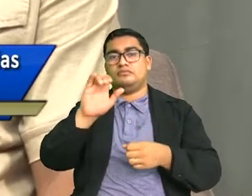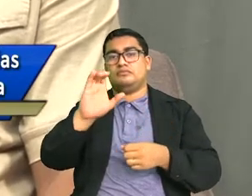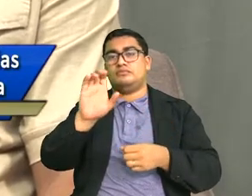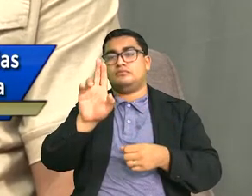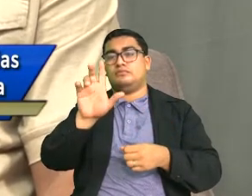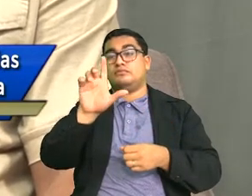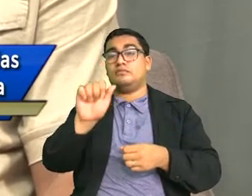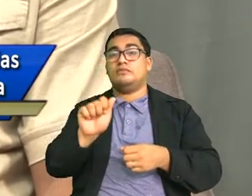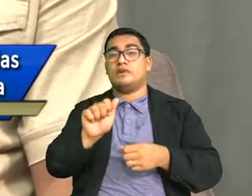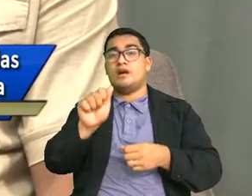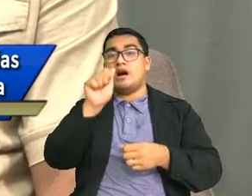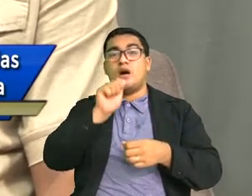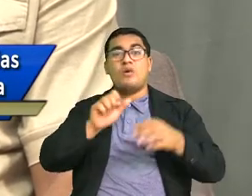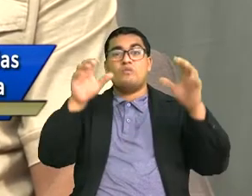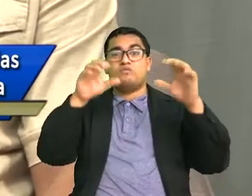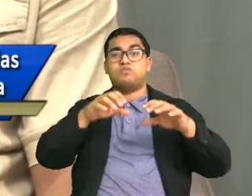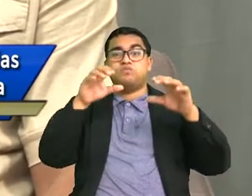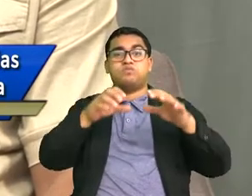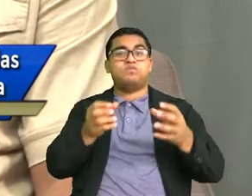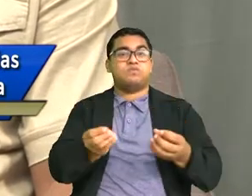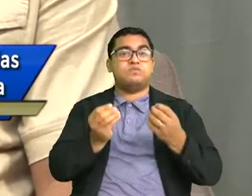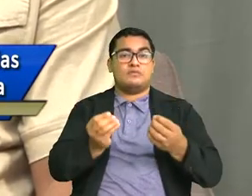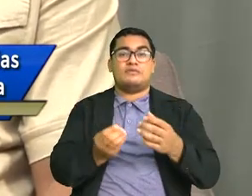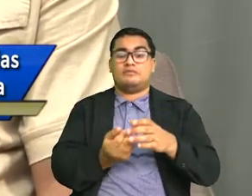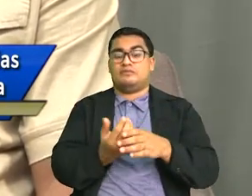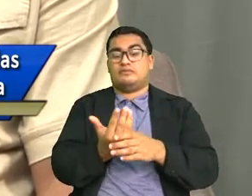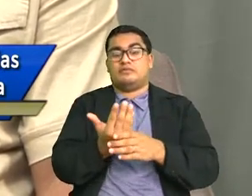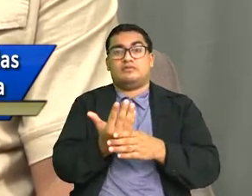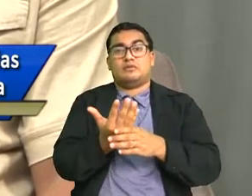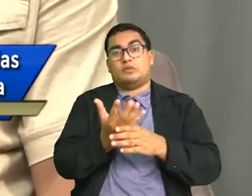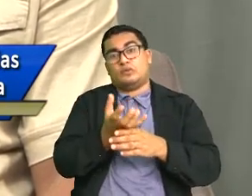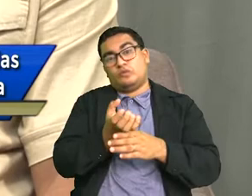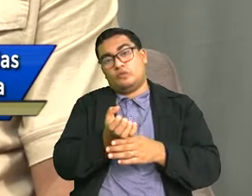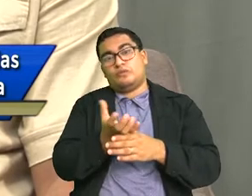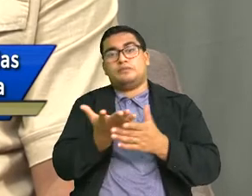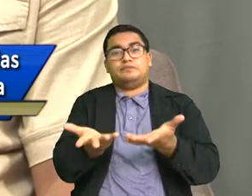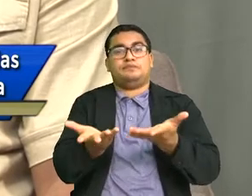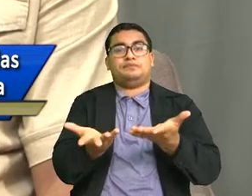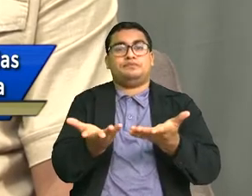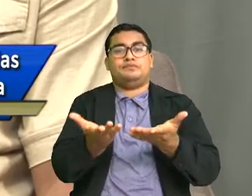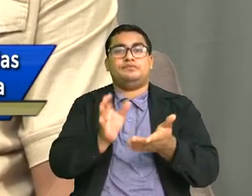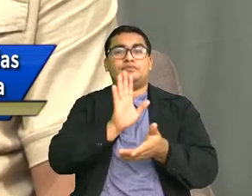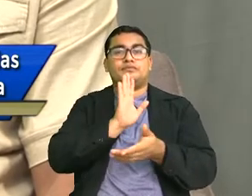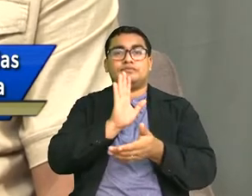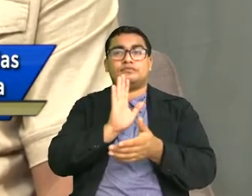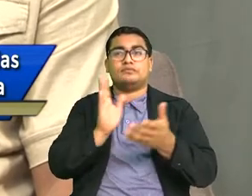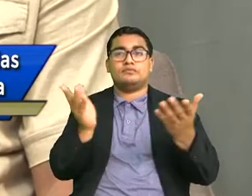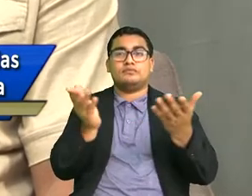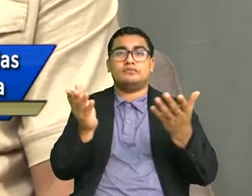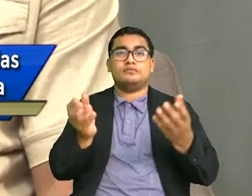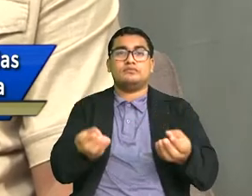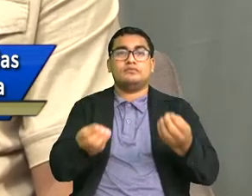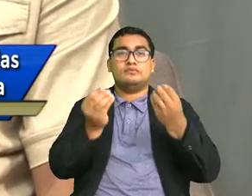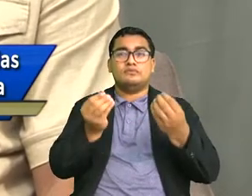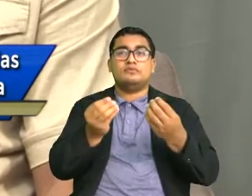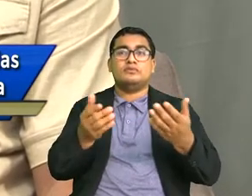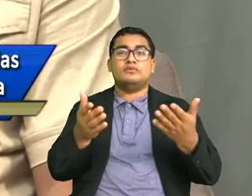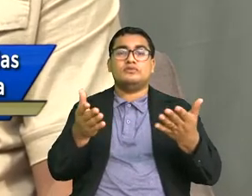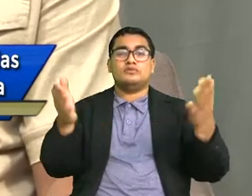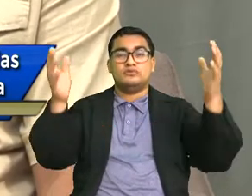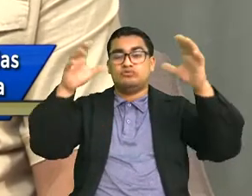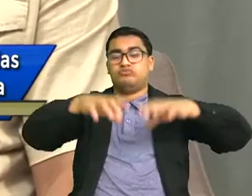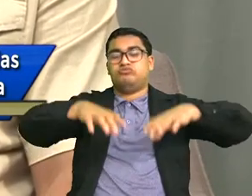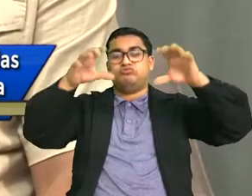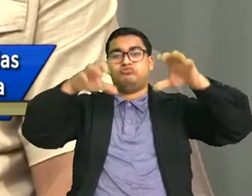o estamos hablando de en algunos momentos una precipitación muy alta demasiada lluvia